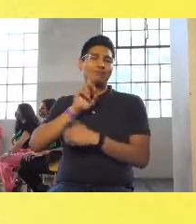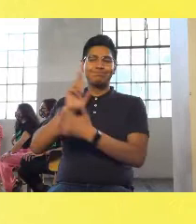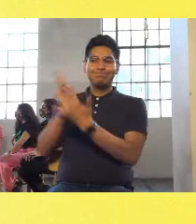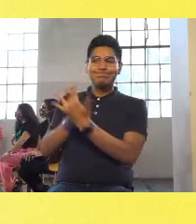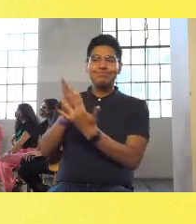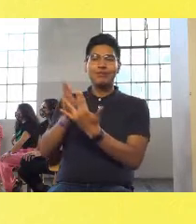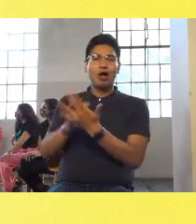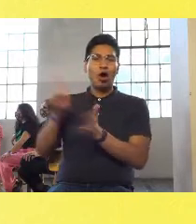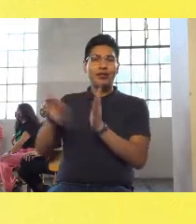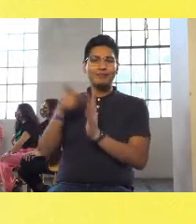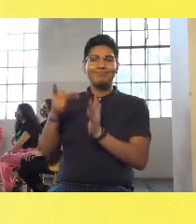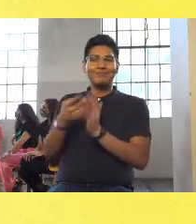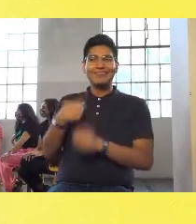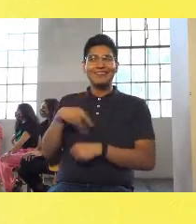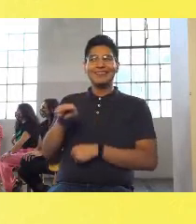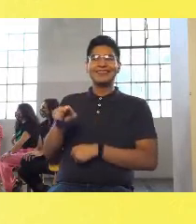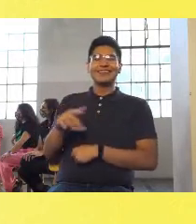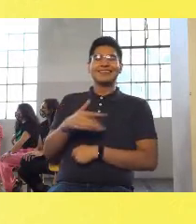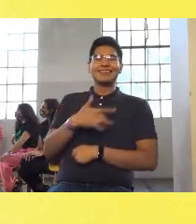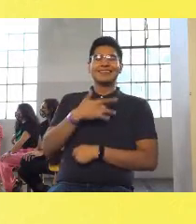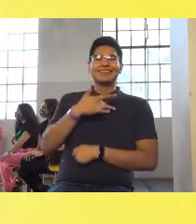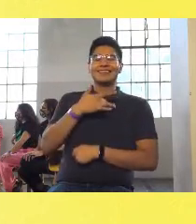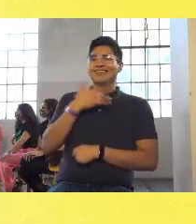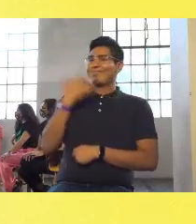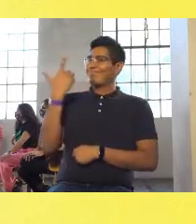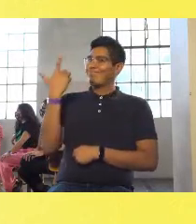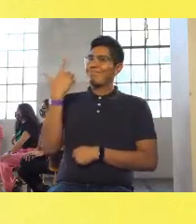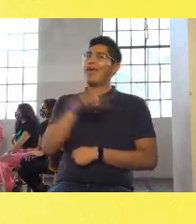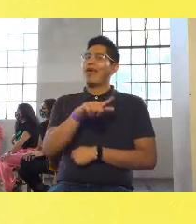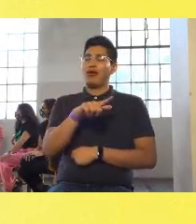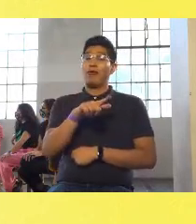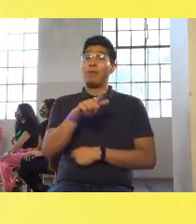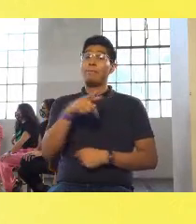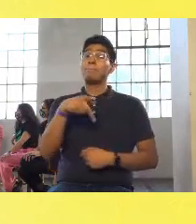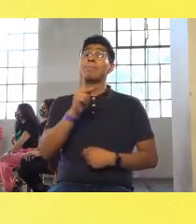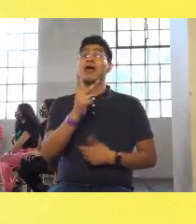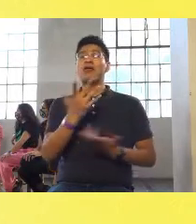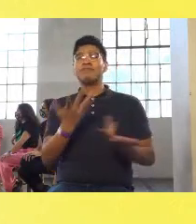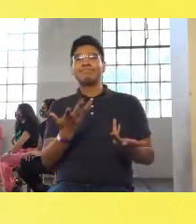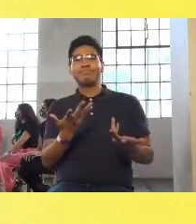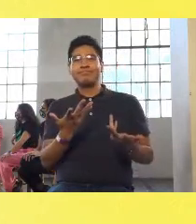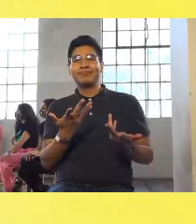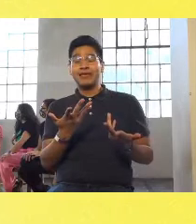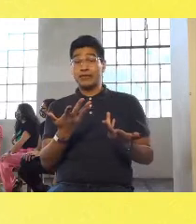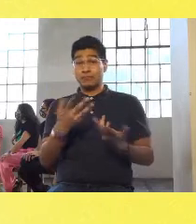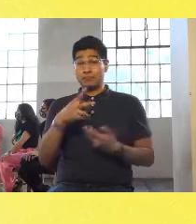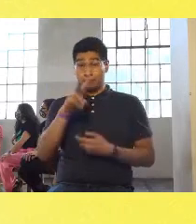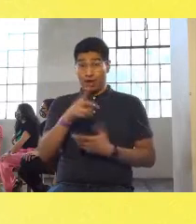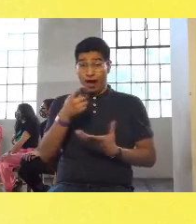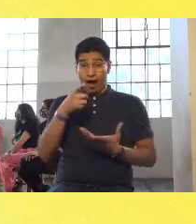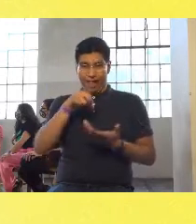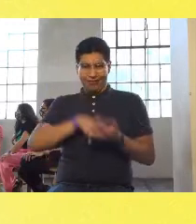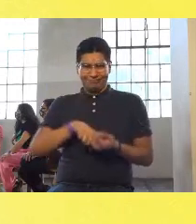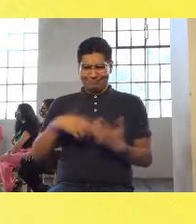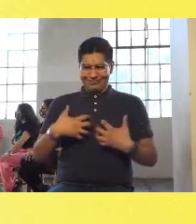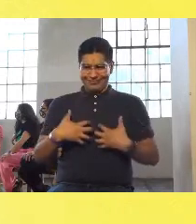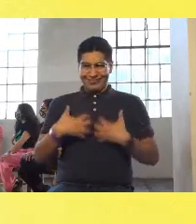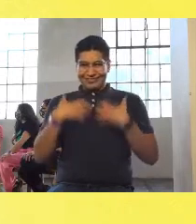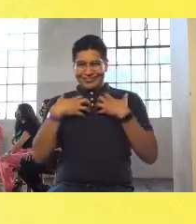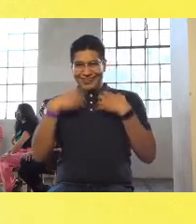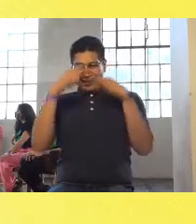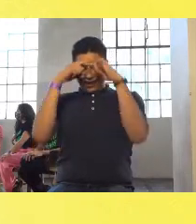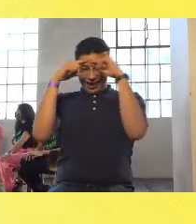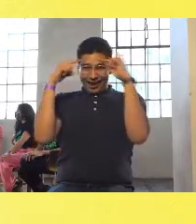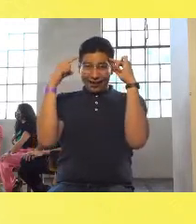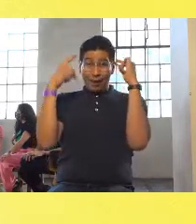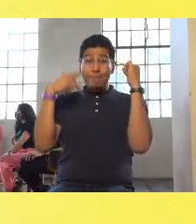pega. Pero cómo, o sea, cómo podemos, ajá, exacto, mantener como esa rabia, esa indignación, sin que